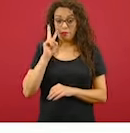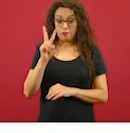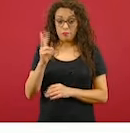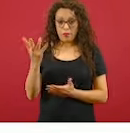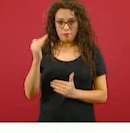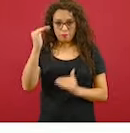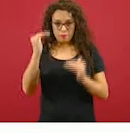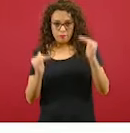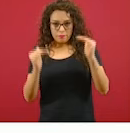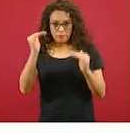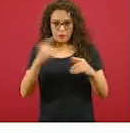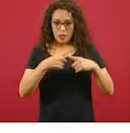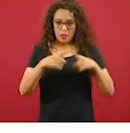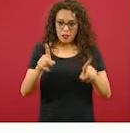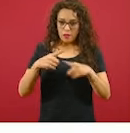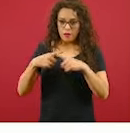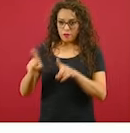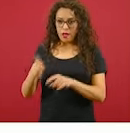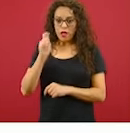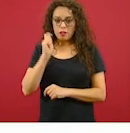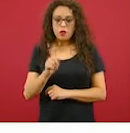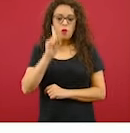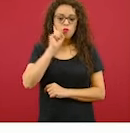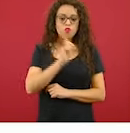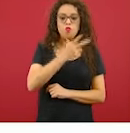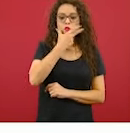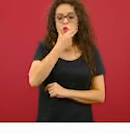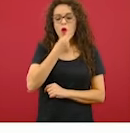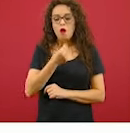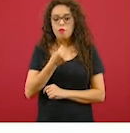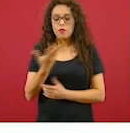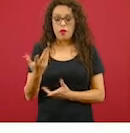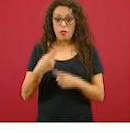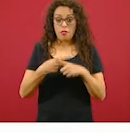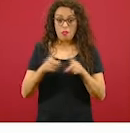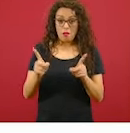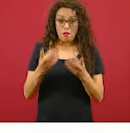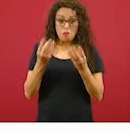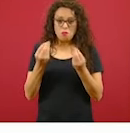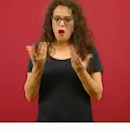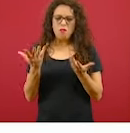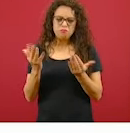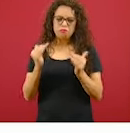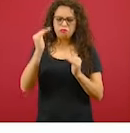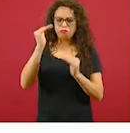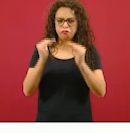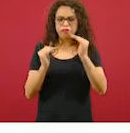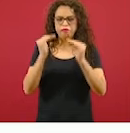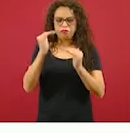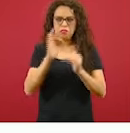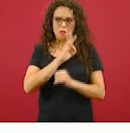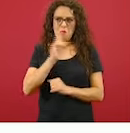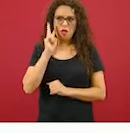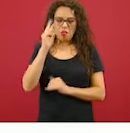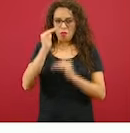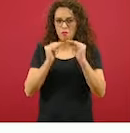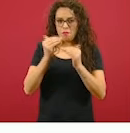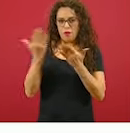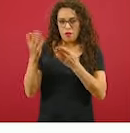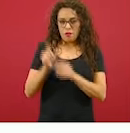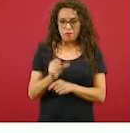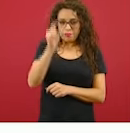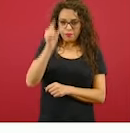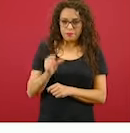diferencia por sexo, mujeres, hombres, realmente no es tan importante, es decir, no hay una diferencia, a pesar de que los